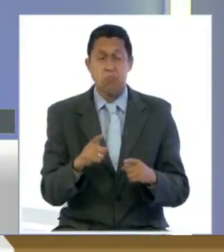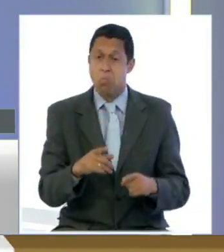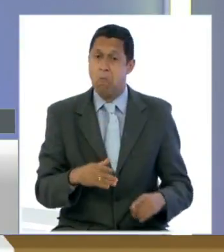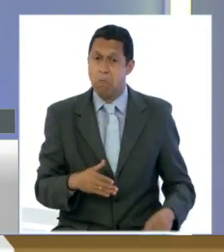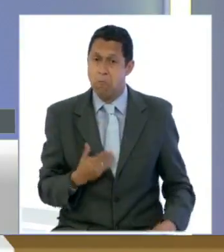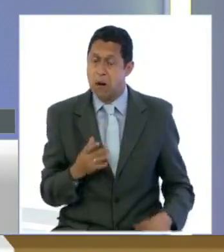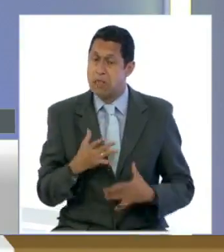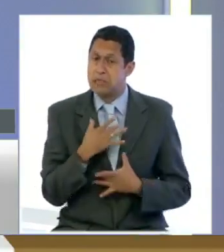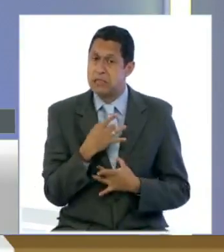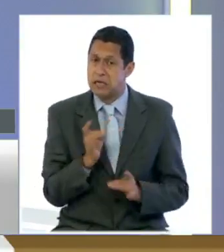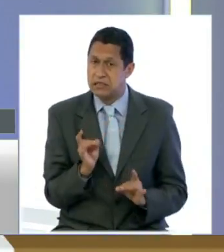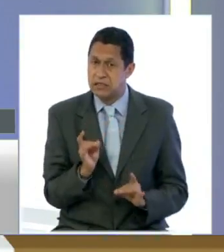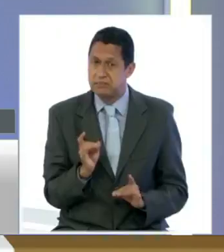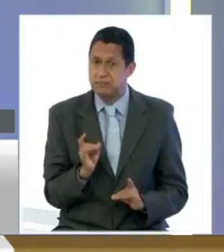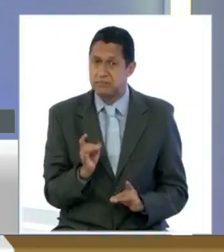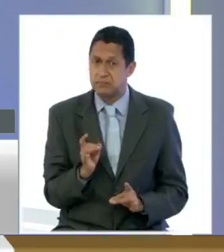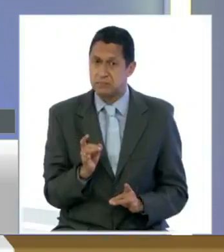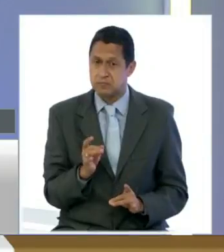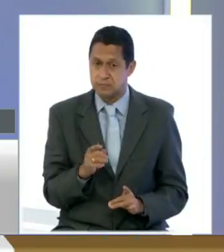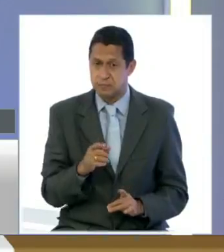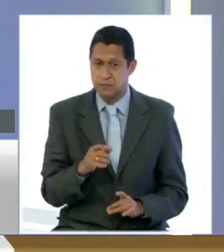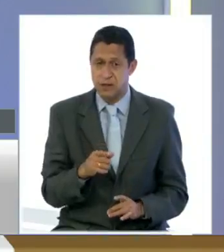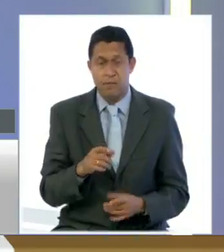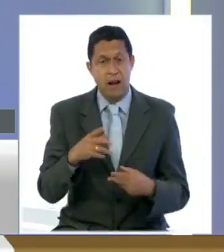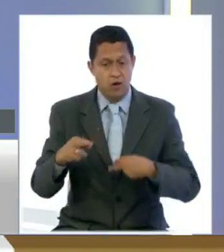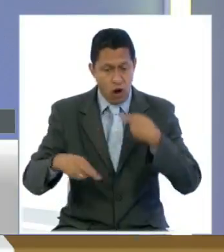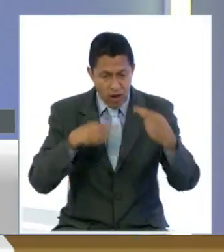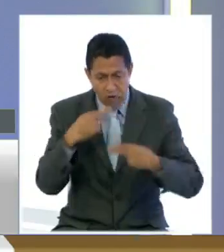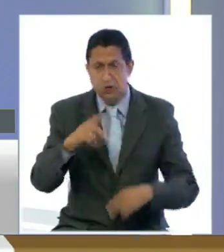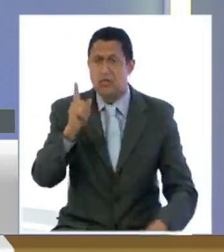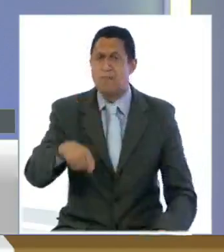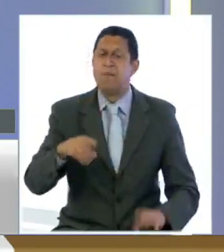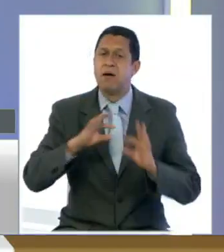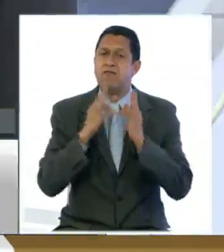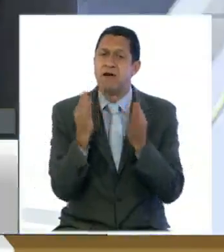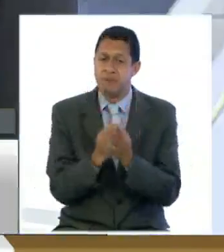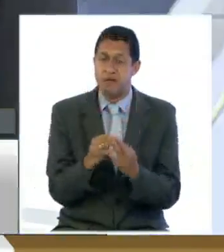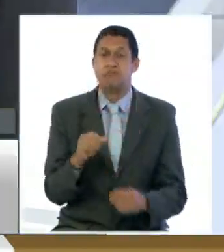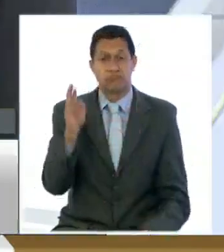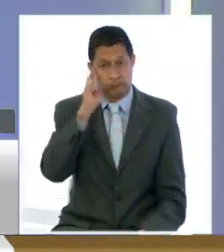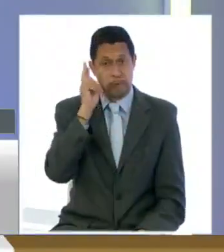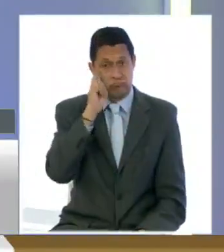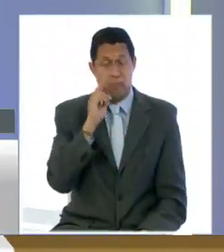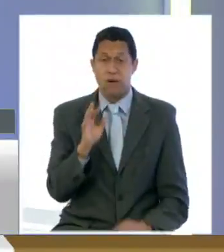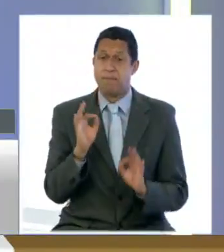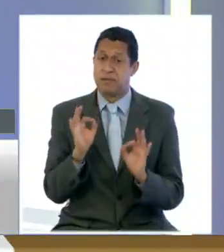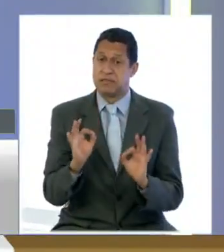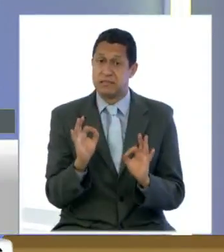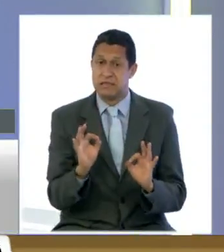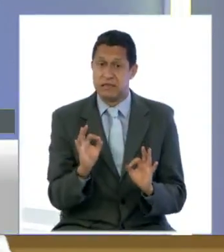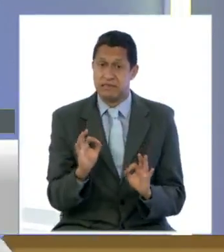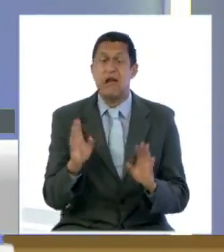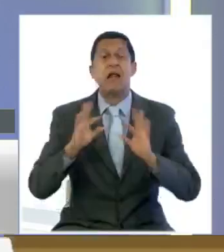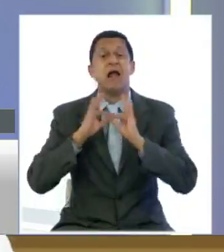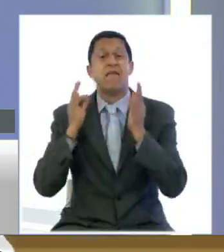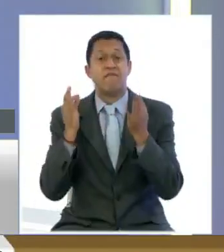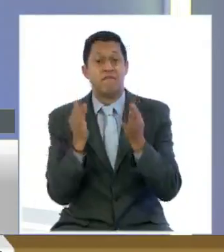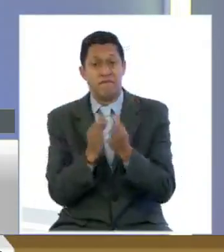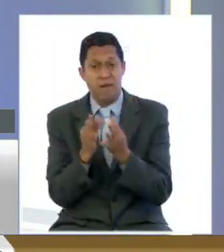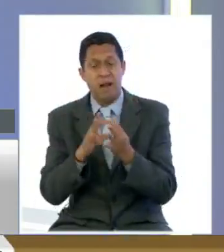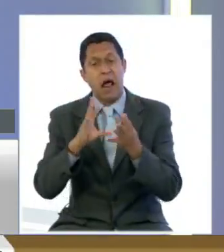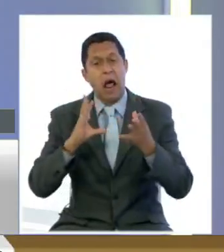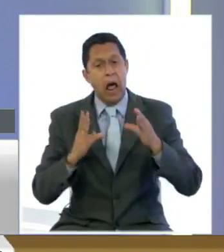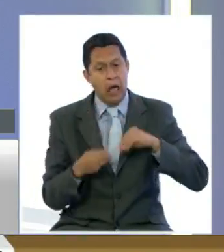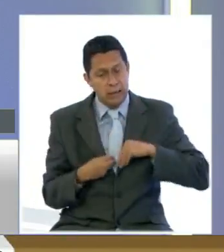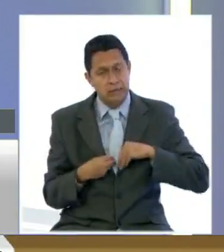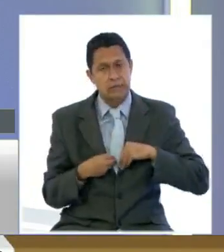bastante interesante, no solamente para los restaurantes, sino también para las familias. Uh-huh. Porque precisamente la familia se adapta